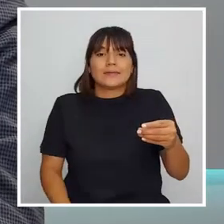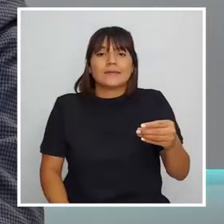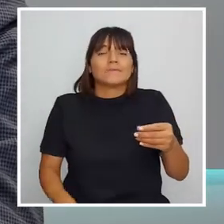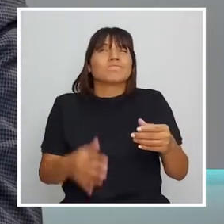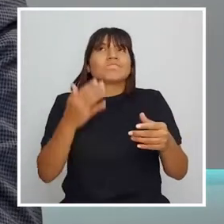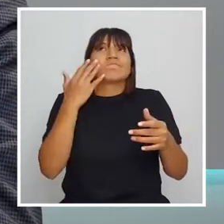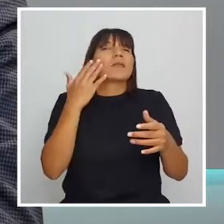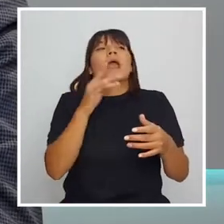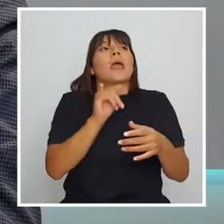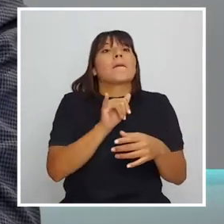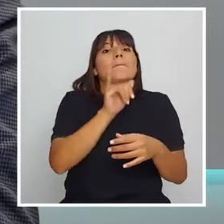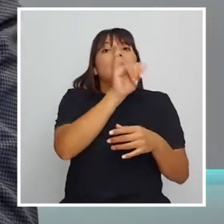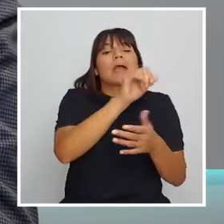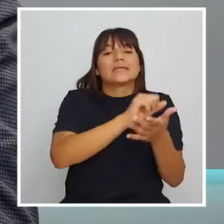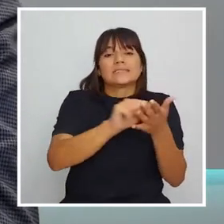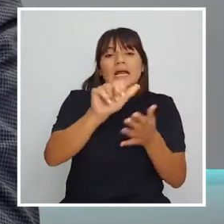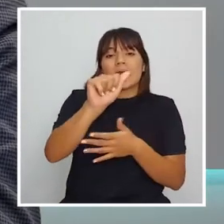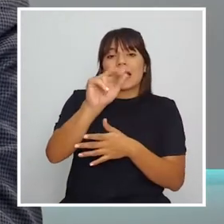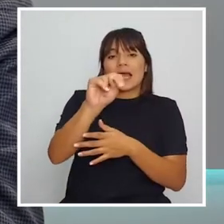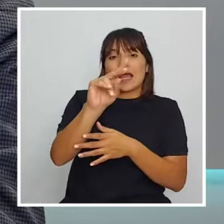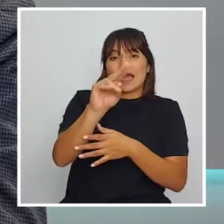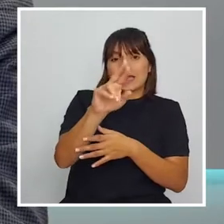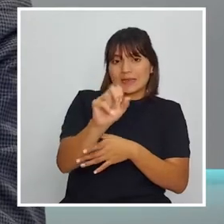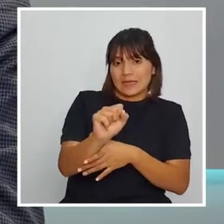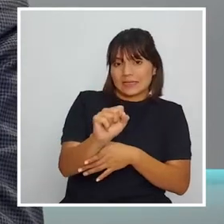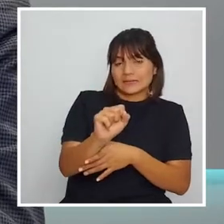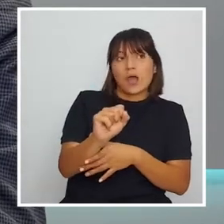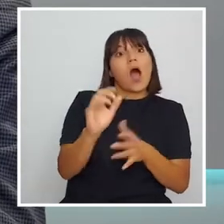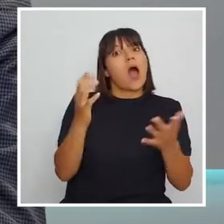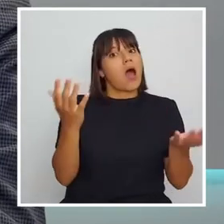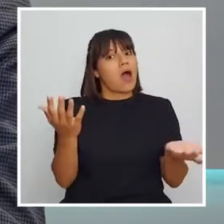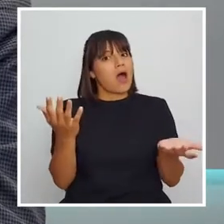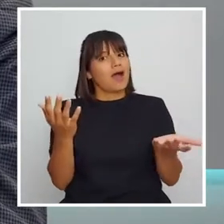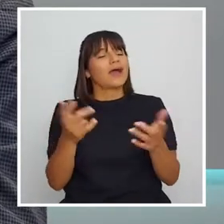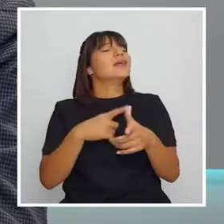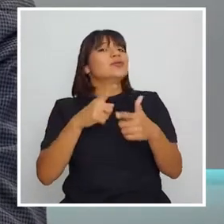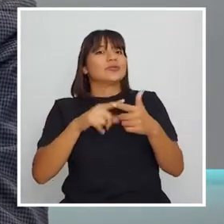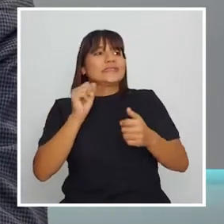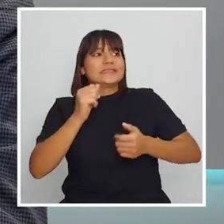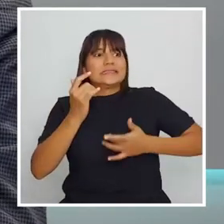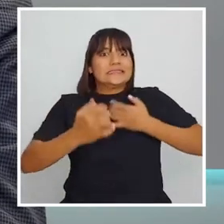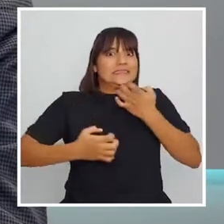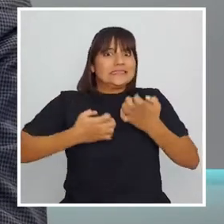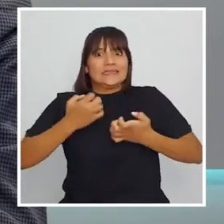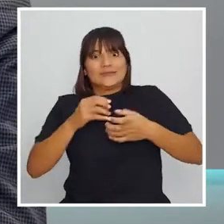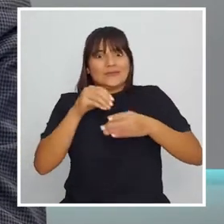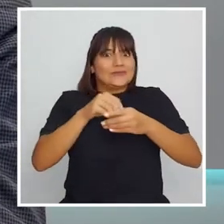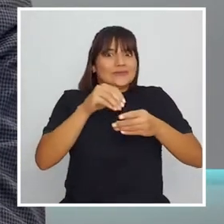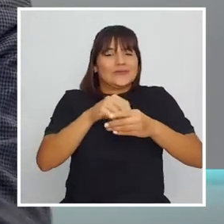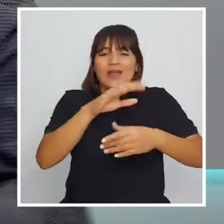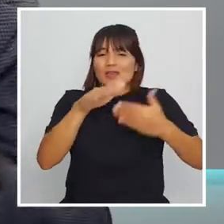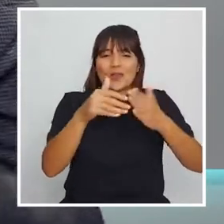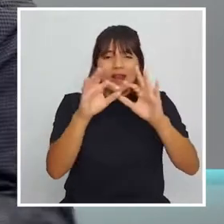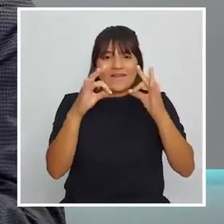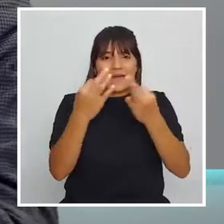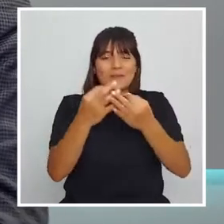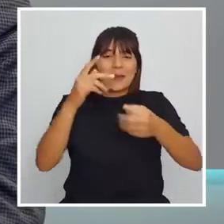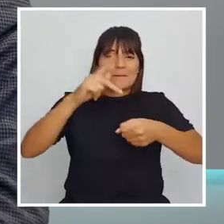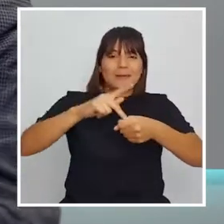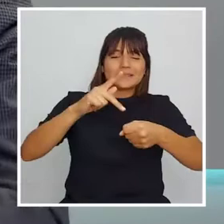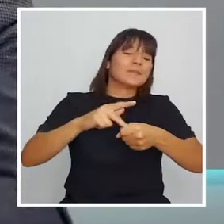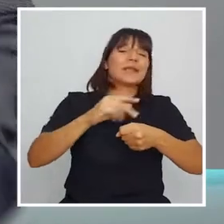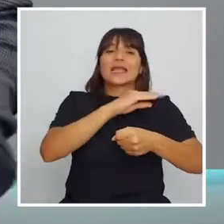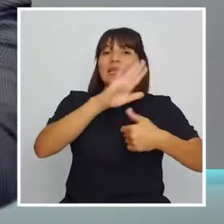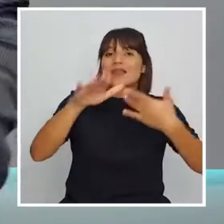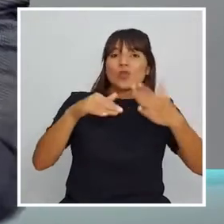vamos a hacer un viajecito a San Andrés. Ah, caray. Entonces sí, posiblemente toda la familia se apunta y todos a hacer